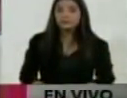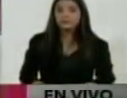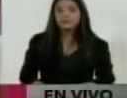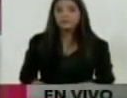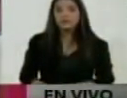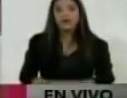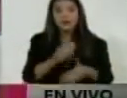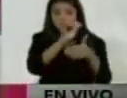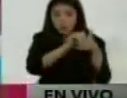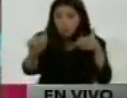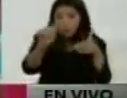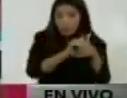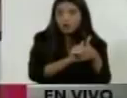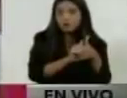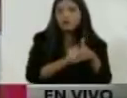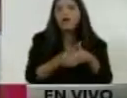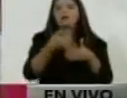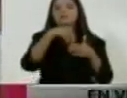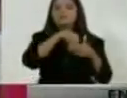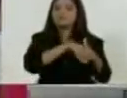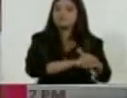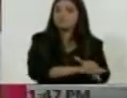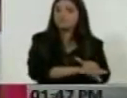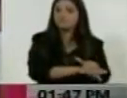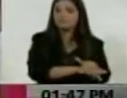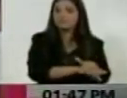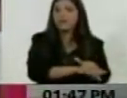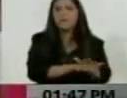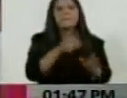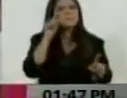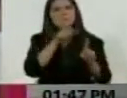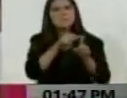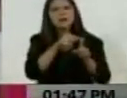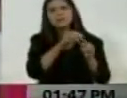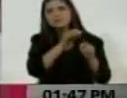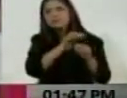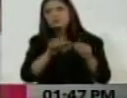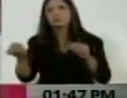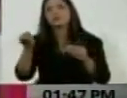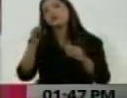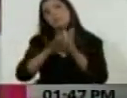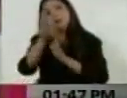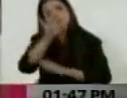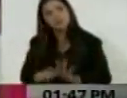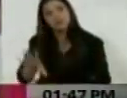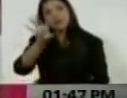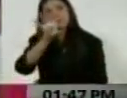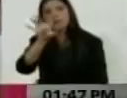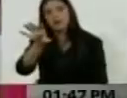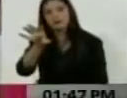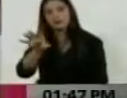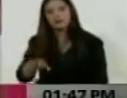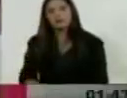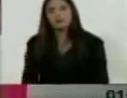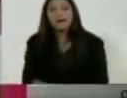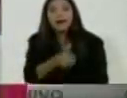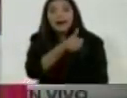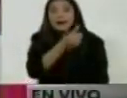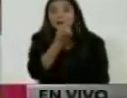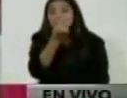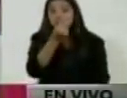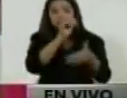cada dólar que nos ahorramos para que vaya a las arcas de la nación, no le exagero, cada dólar